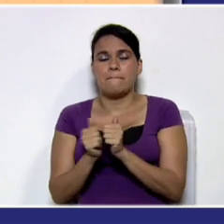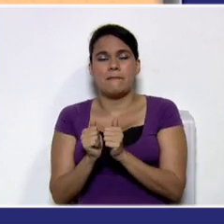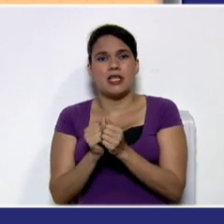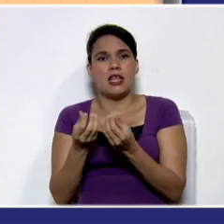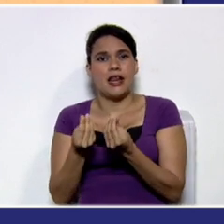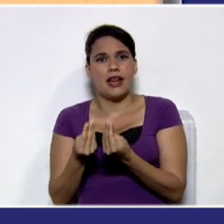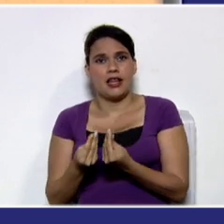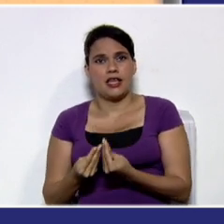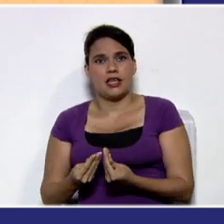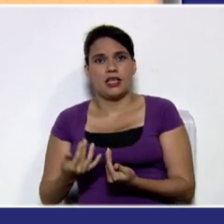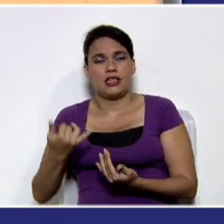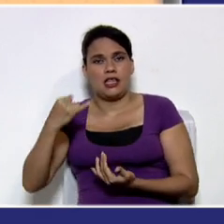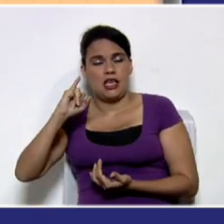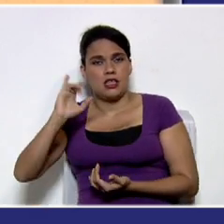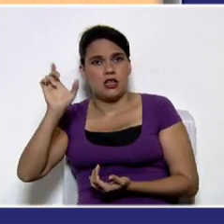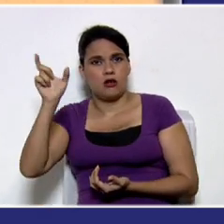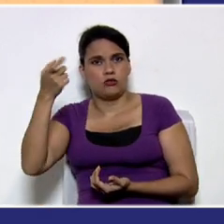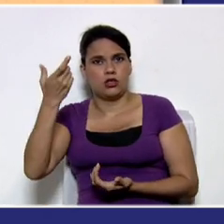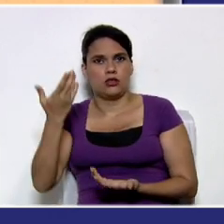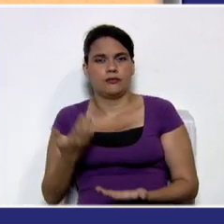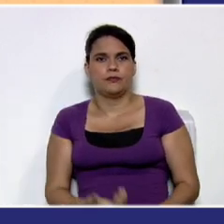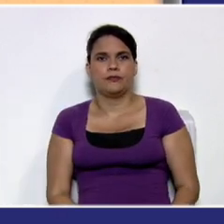en lo que corresponde a la Guyana Esequiba.